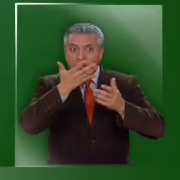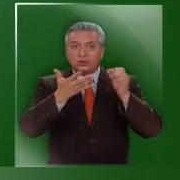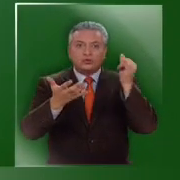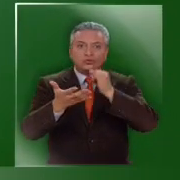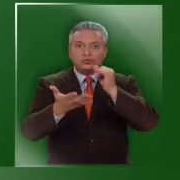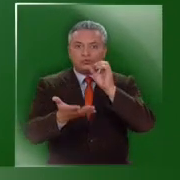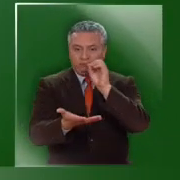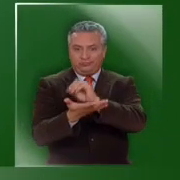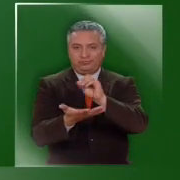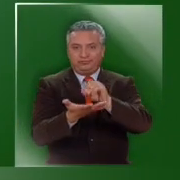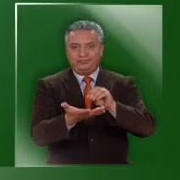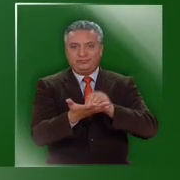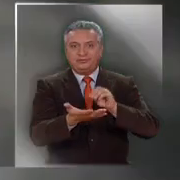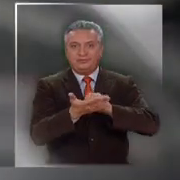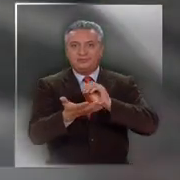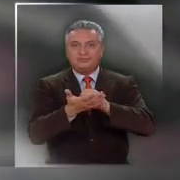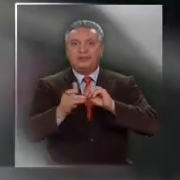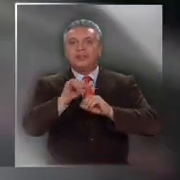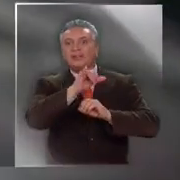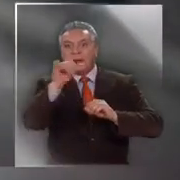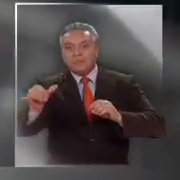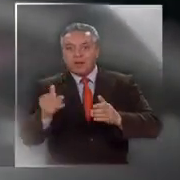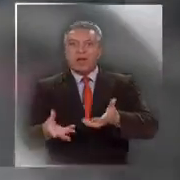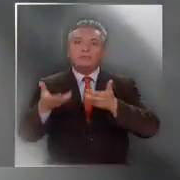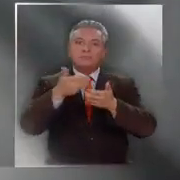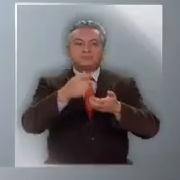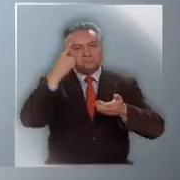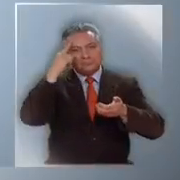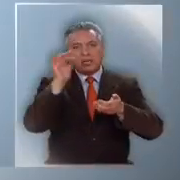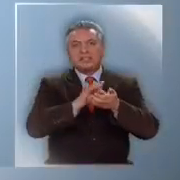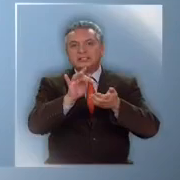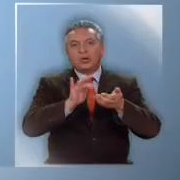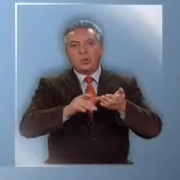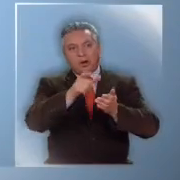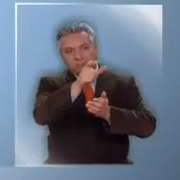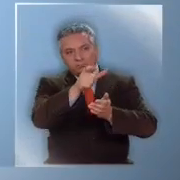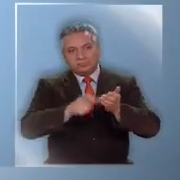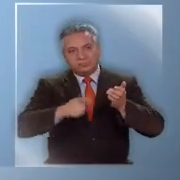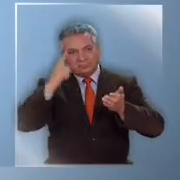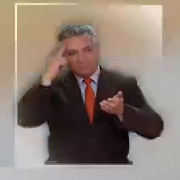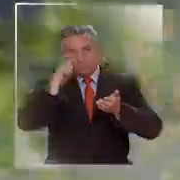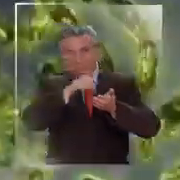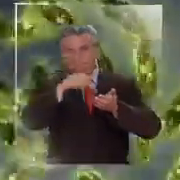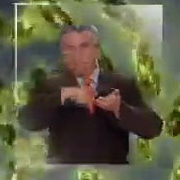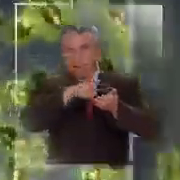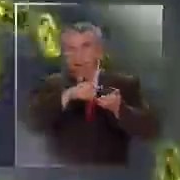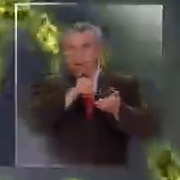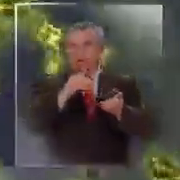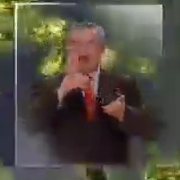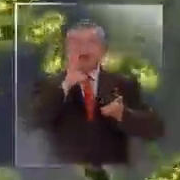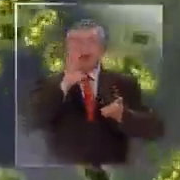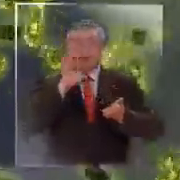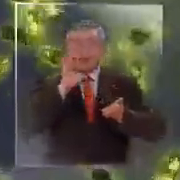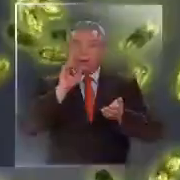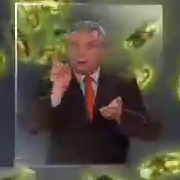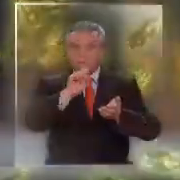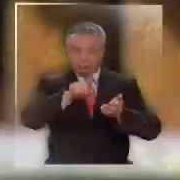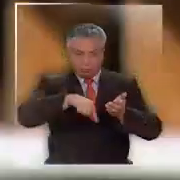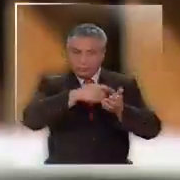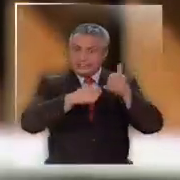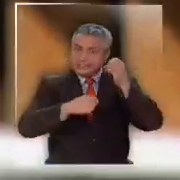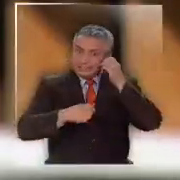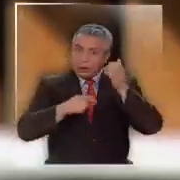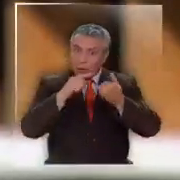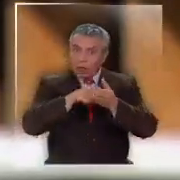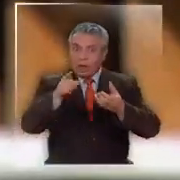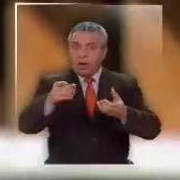quedan en las manos con las que uno después toca el celular. Y uno piensa que la pantalla del celular es limpia y la pantalla del celular tiene todos los gérmenes que tú